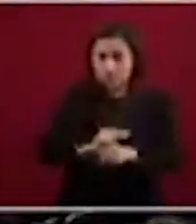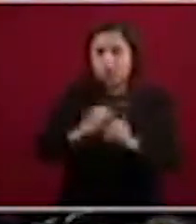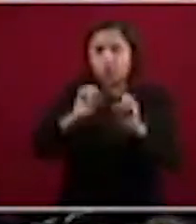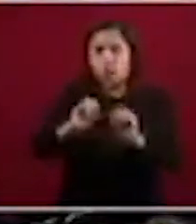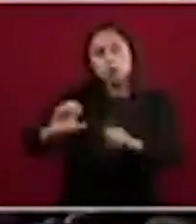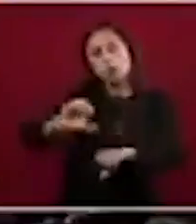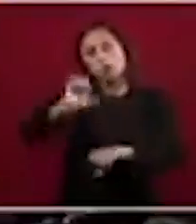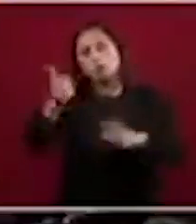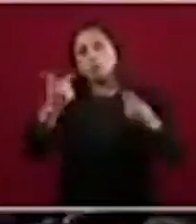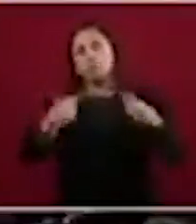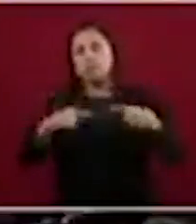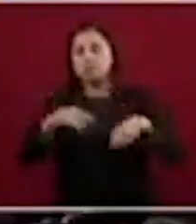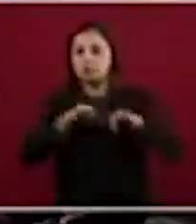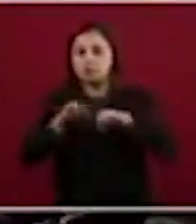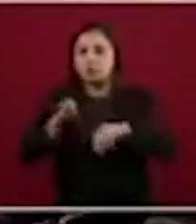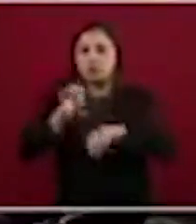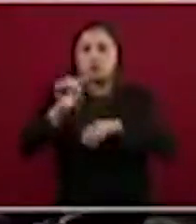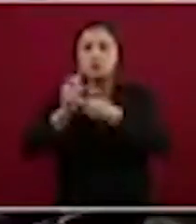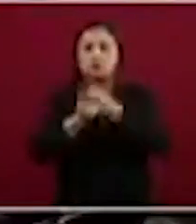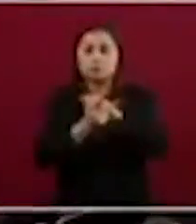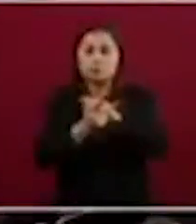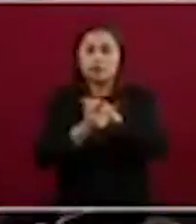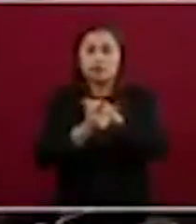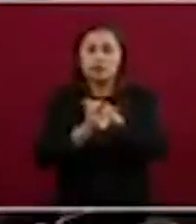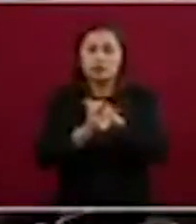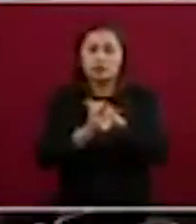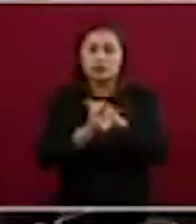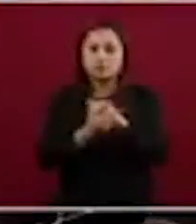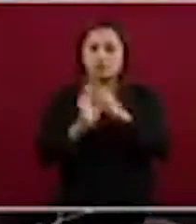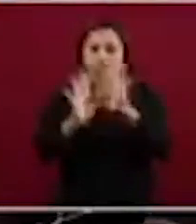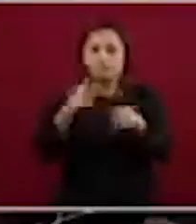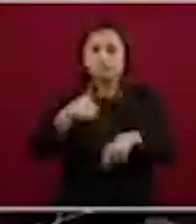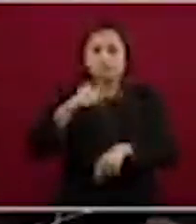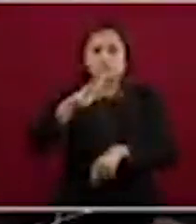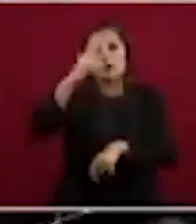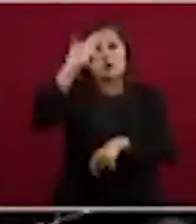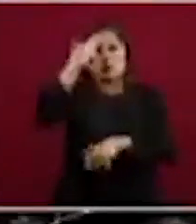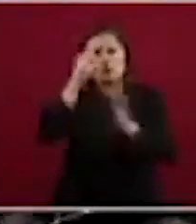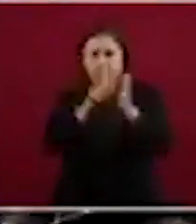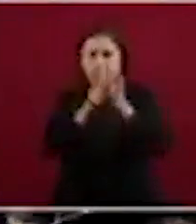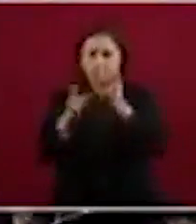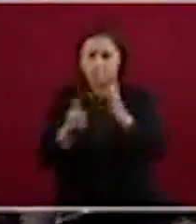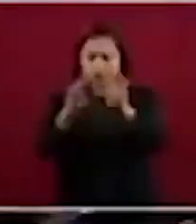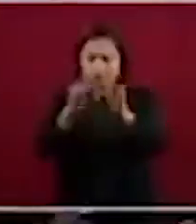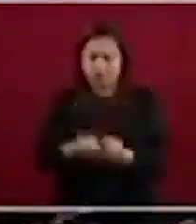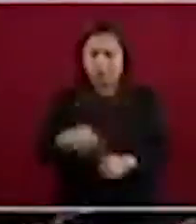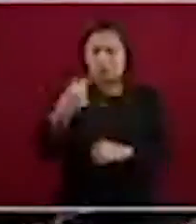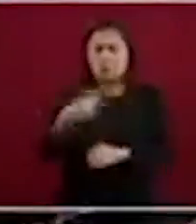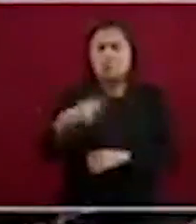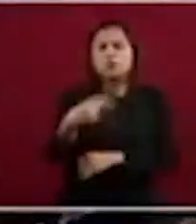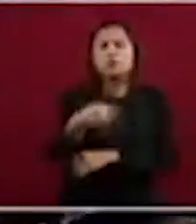Recuerdo casi unas 8 columnas del País en España,